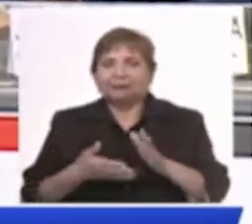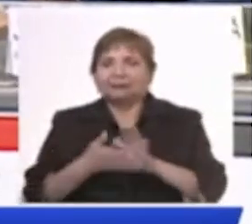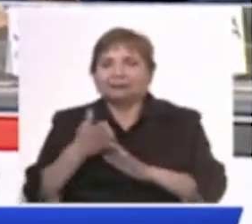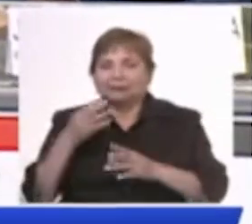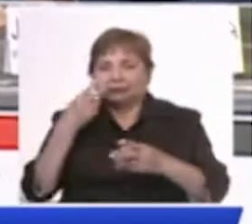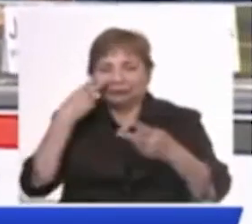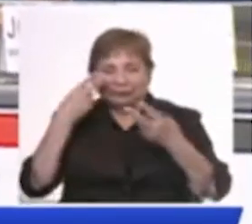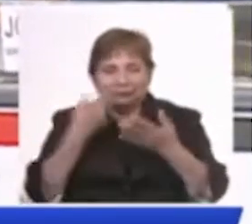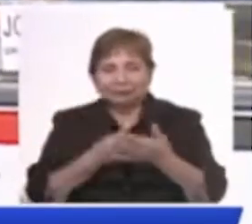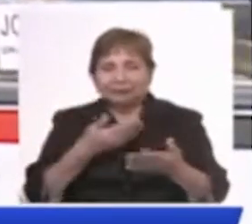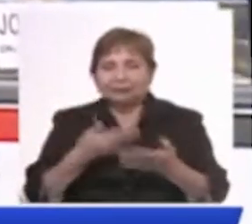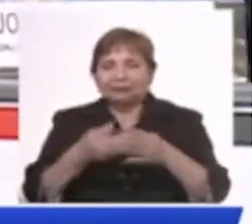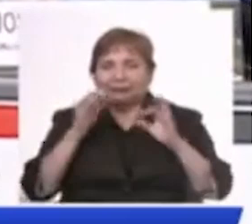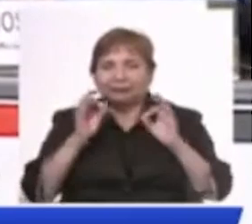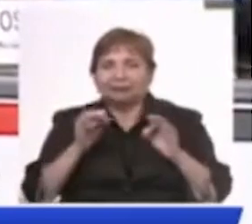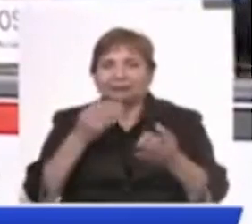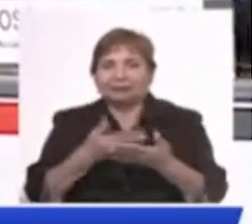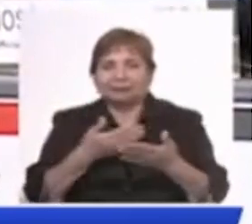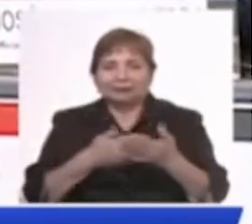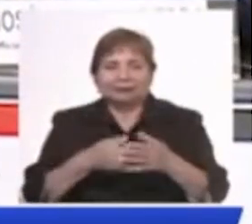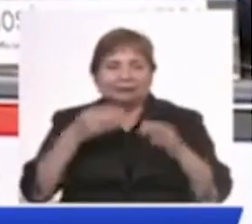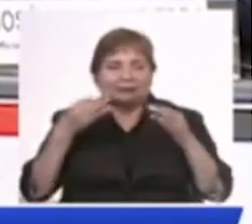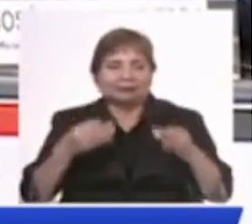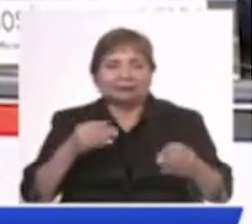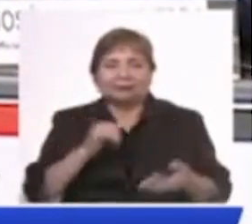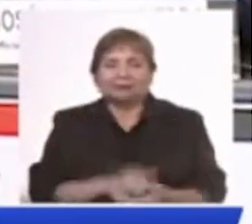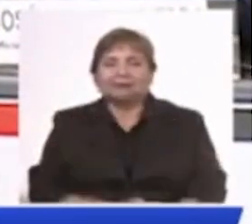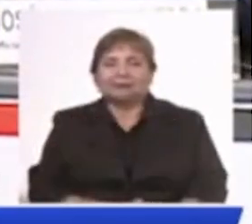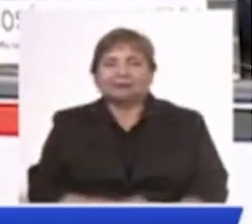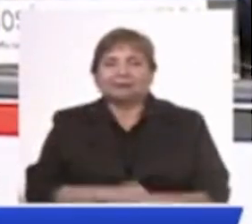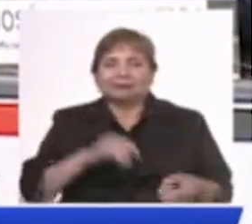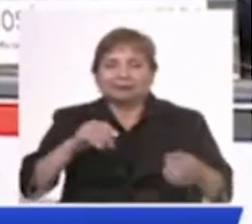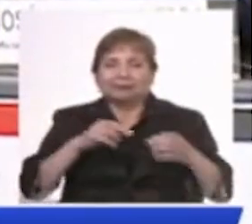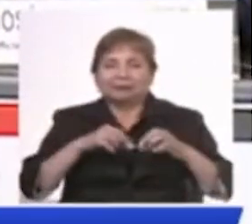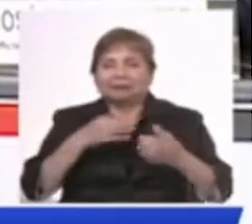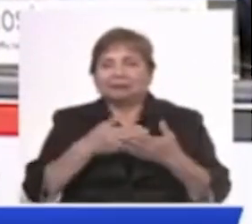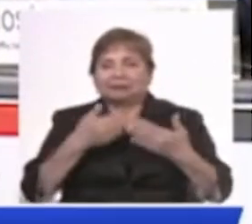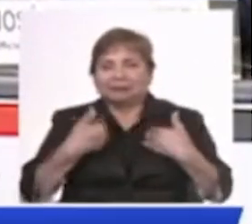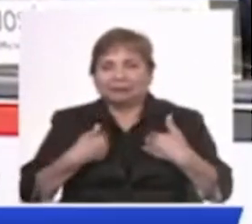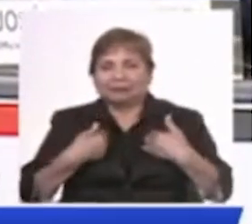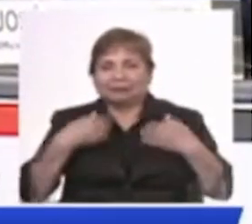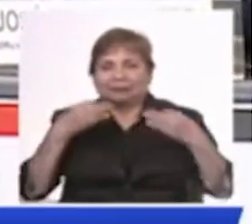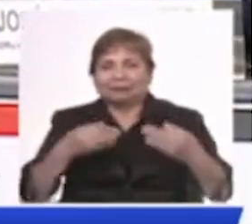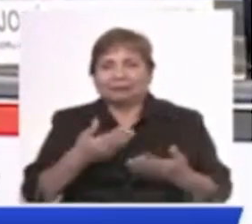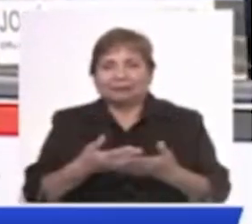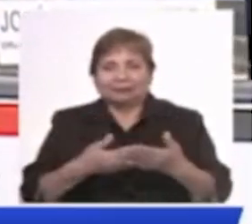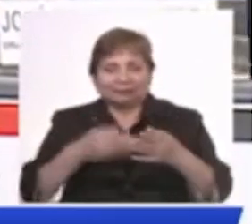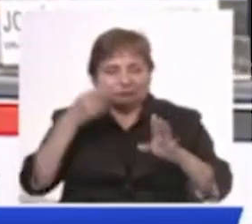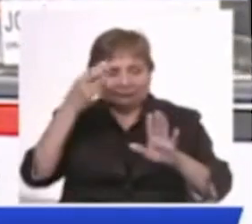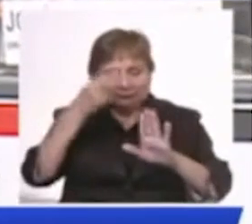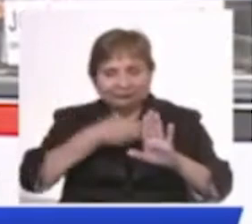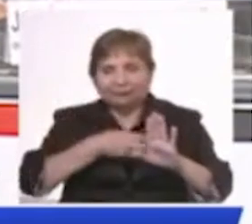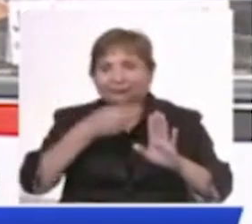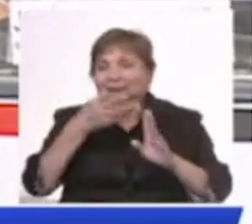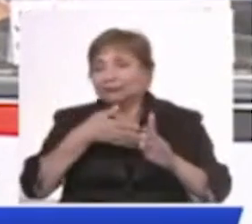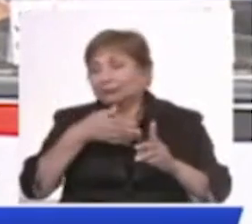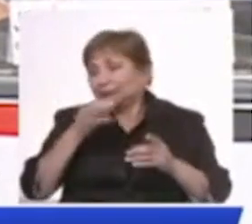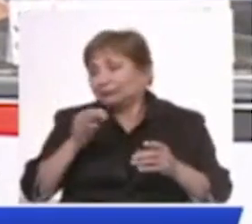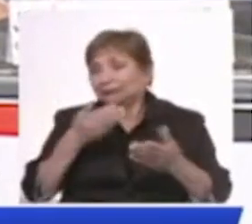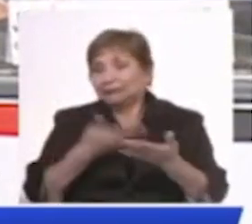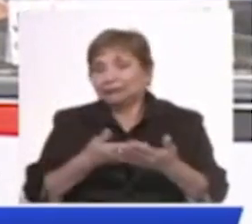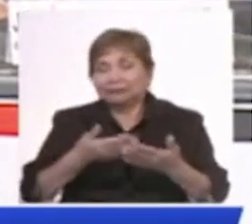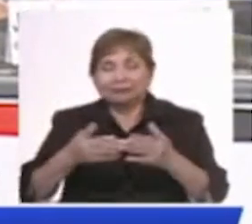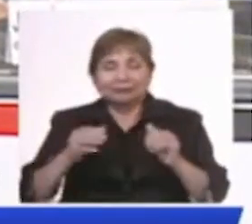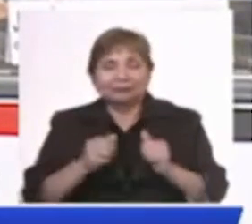y verificar in situ si verdaderamente este proveedor tiene las condiciones, el personal y los medios